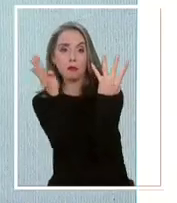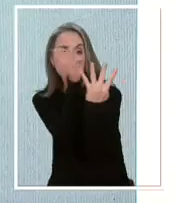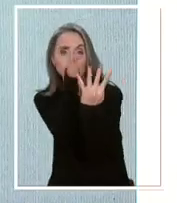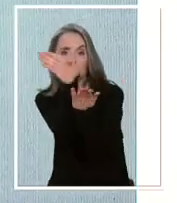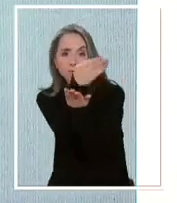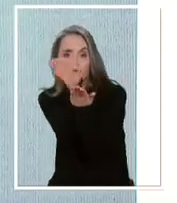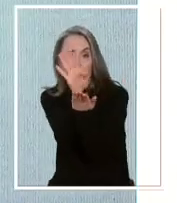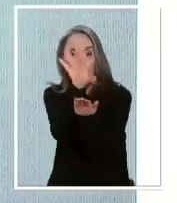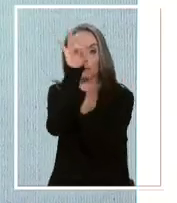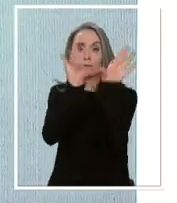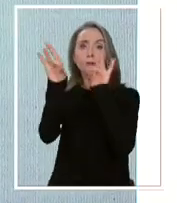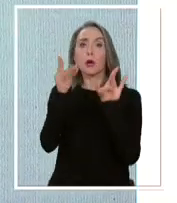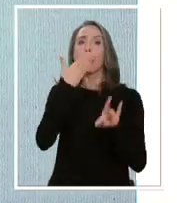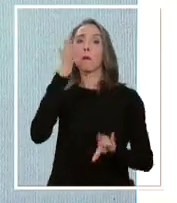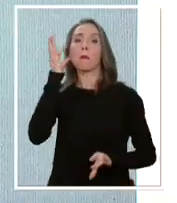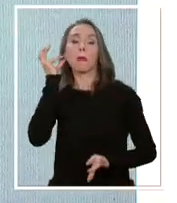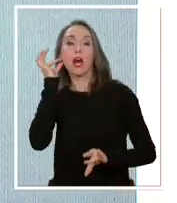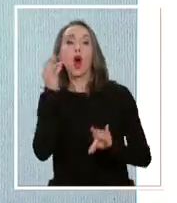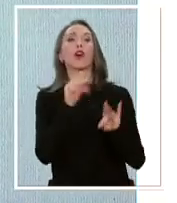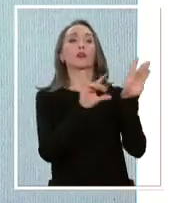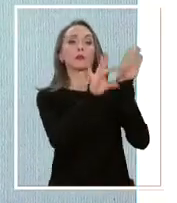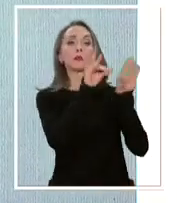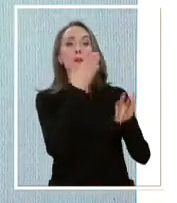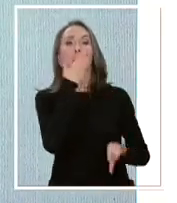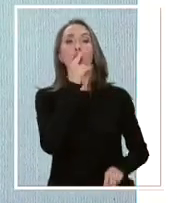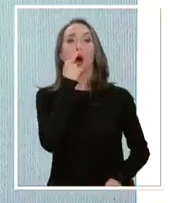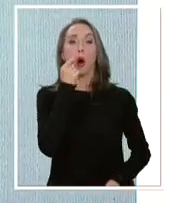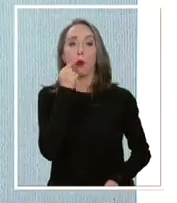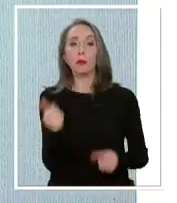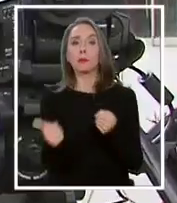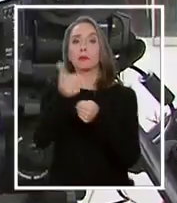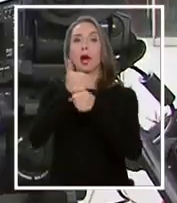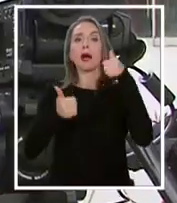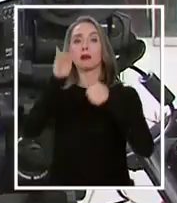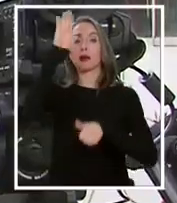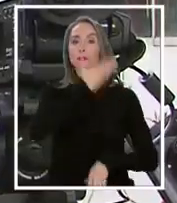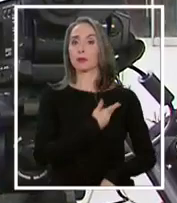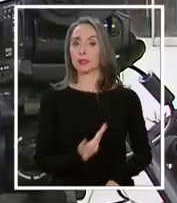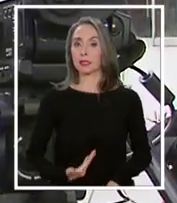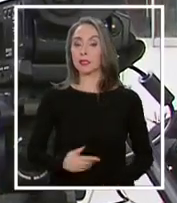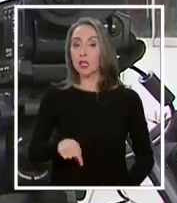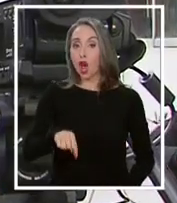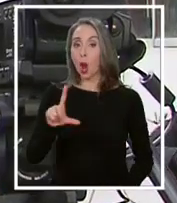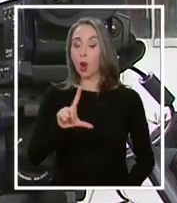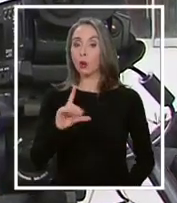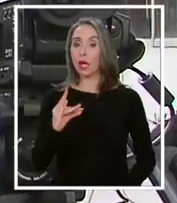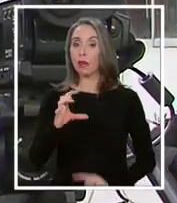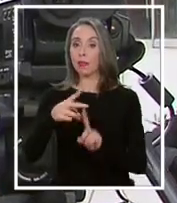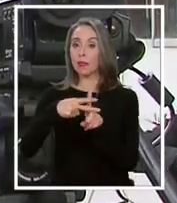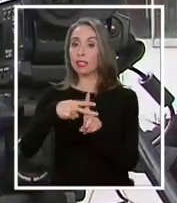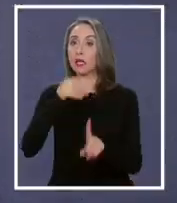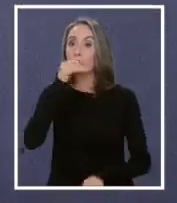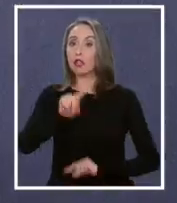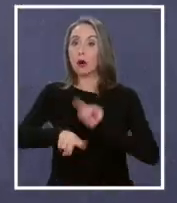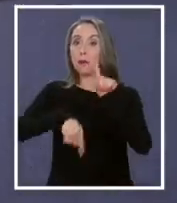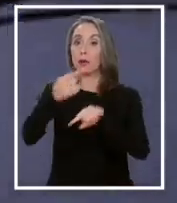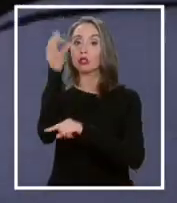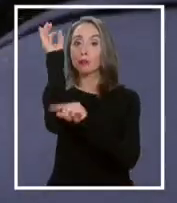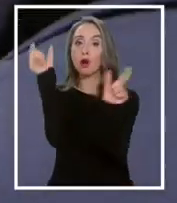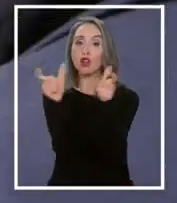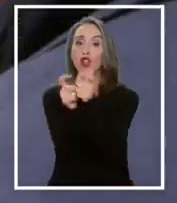y a las mejores para la presidencia de la república este lunes la democracia cristiana señaló que en un próximo consejo